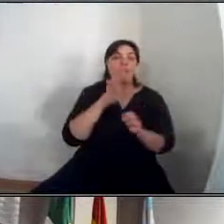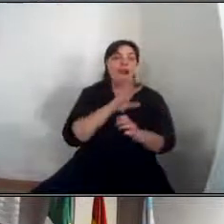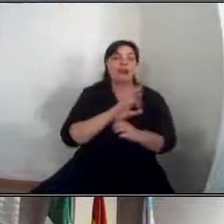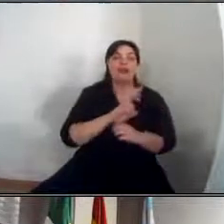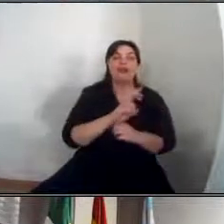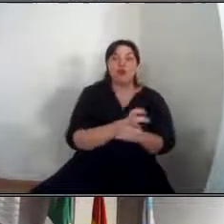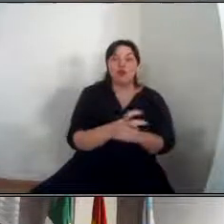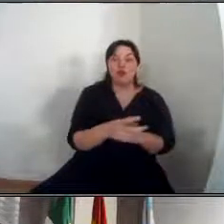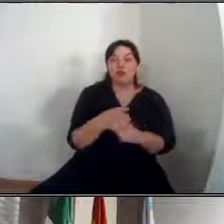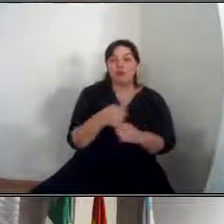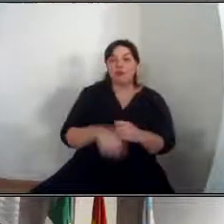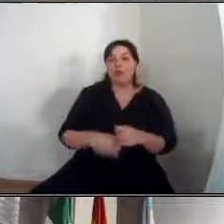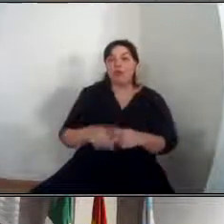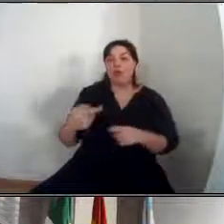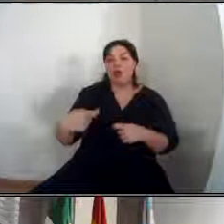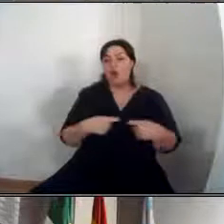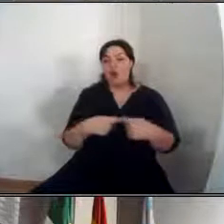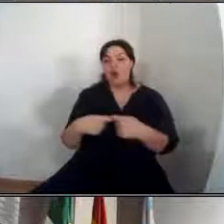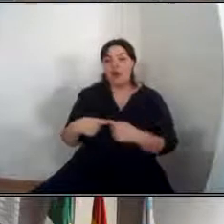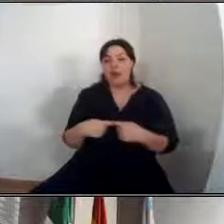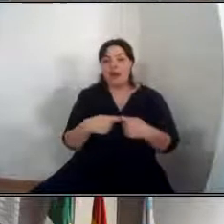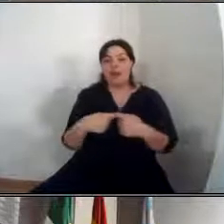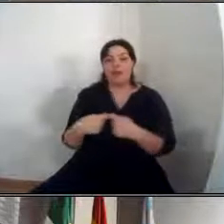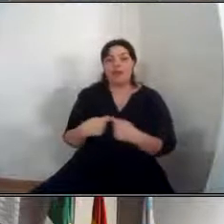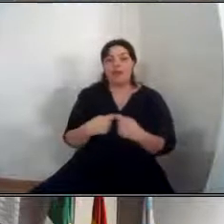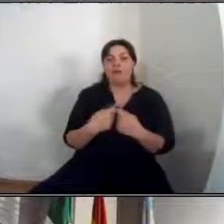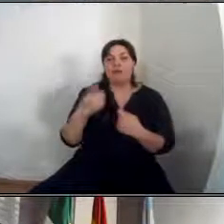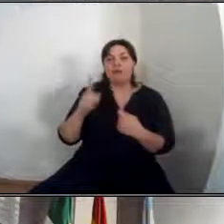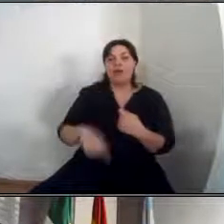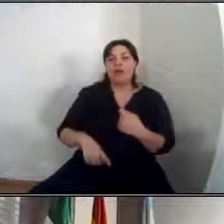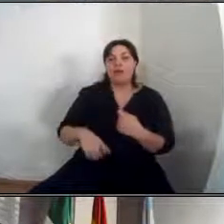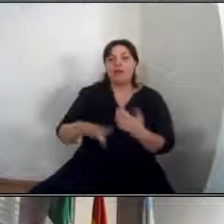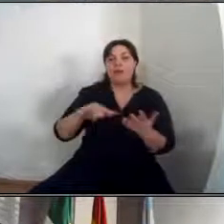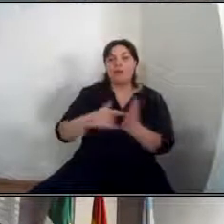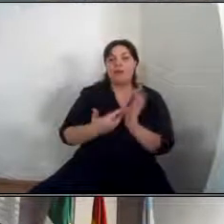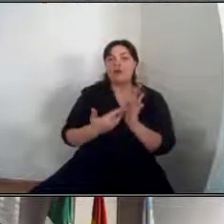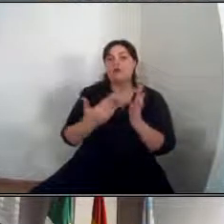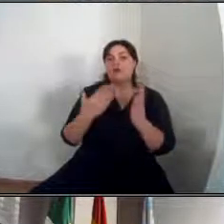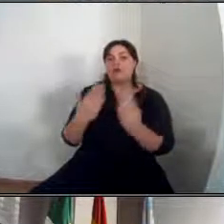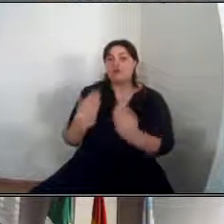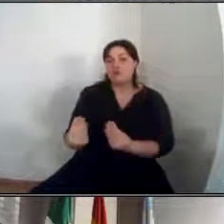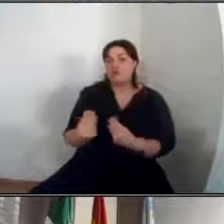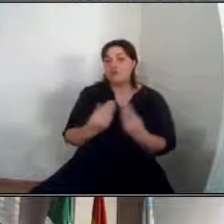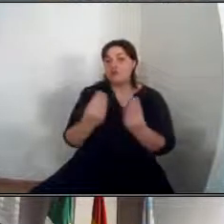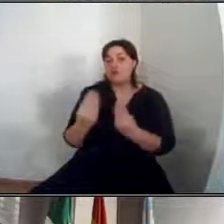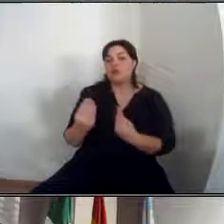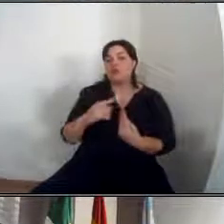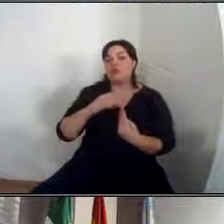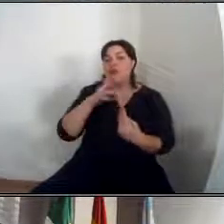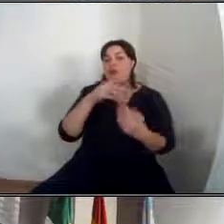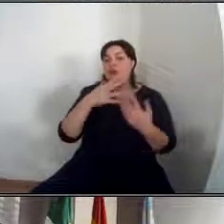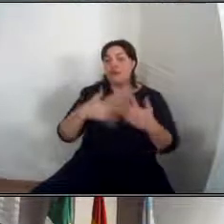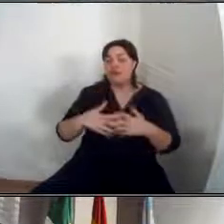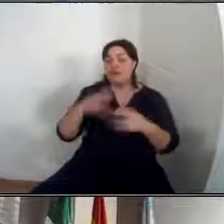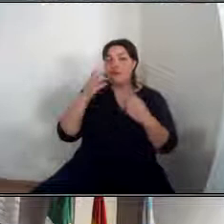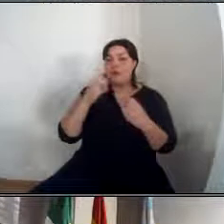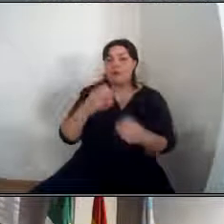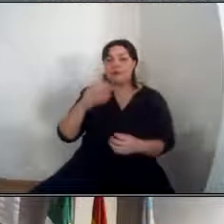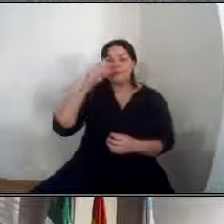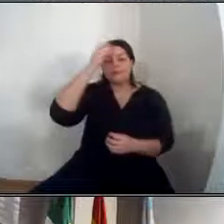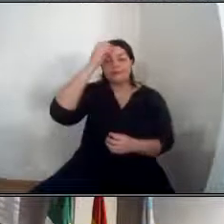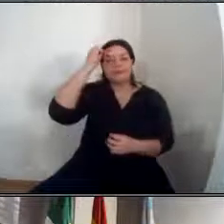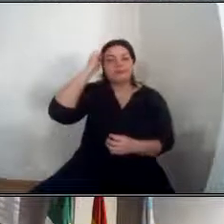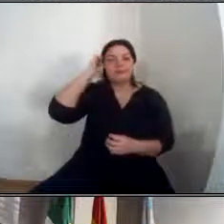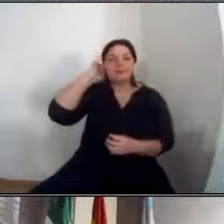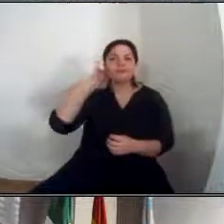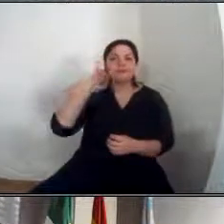y esa cooperación que hacemos con muchos de los proyectos que en este momento están funcionando, que de todo tipo,